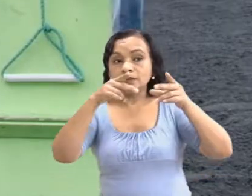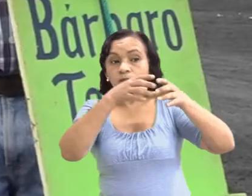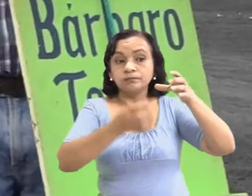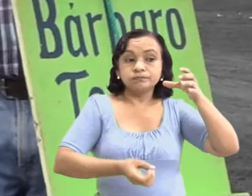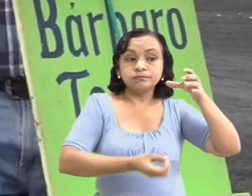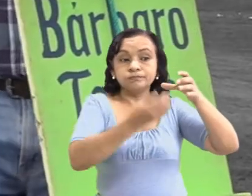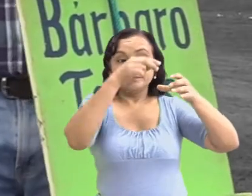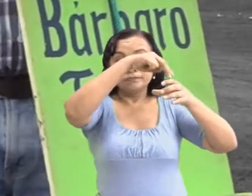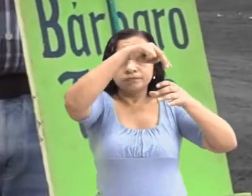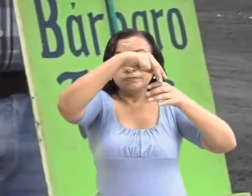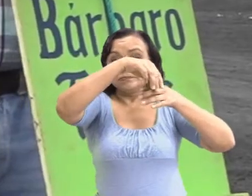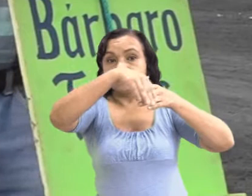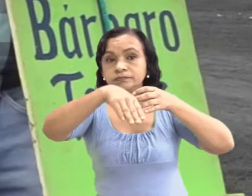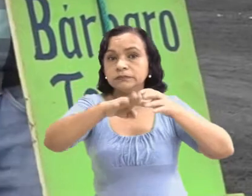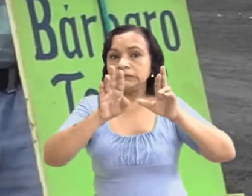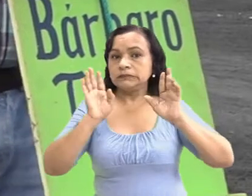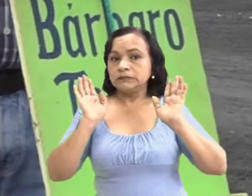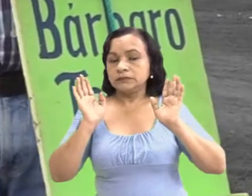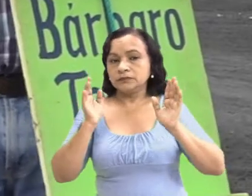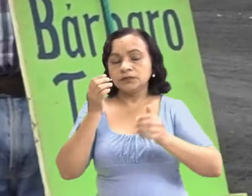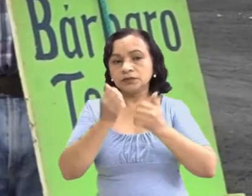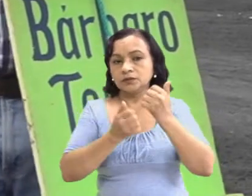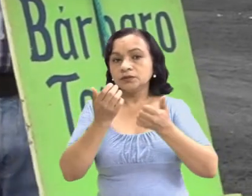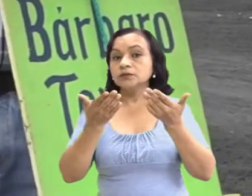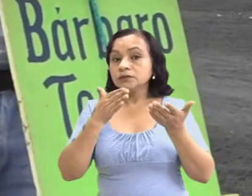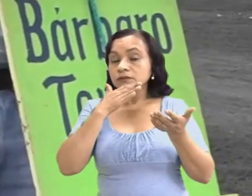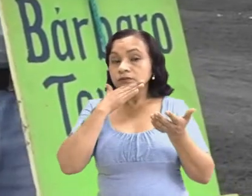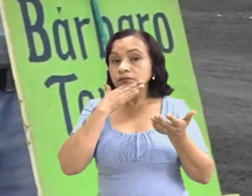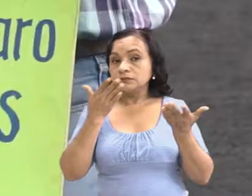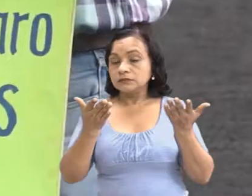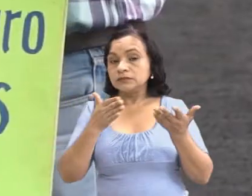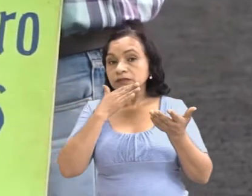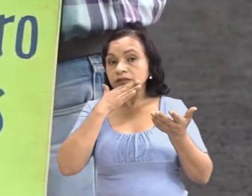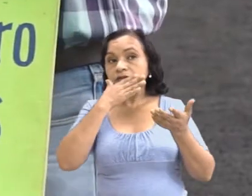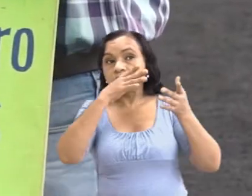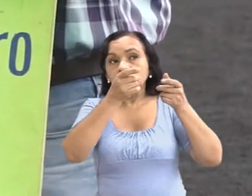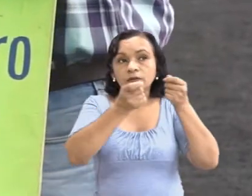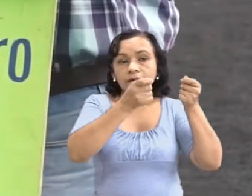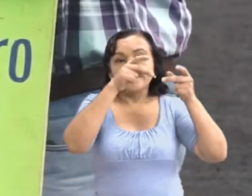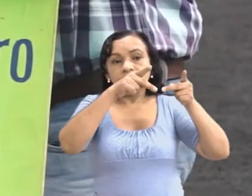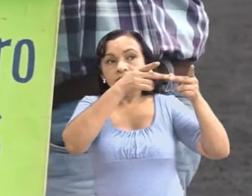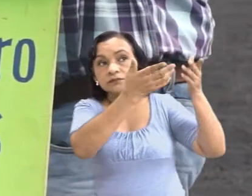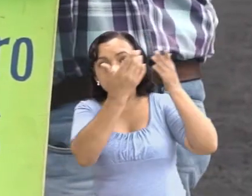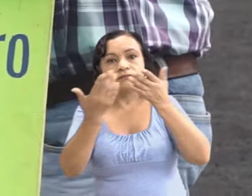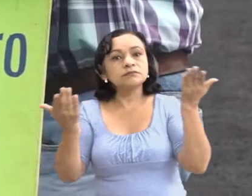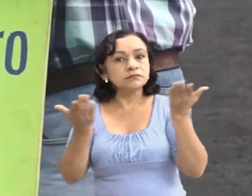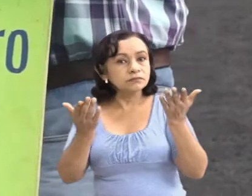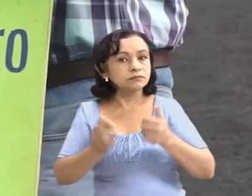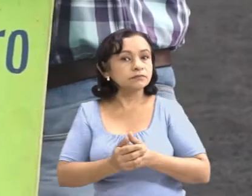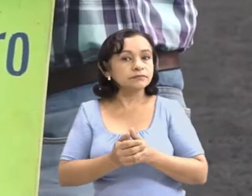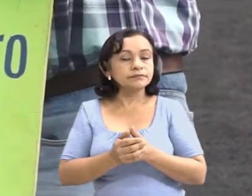arriba en el volcán, pues porque obviamente sería un evento bastante difícil de manejar.